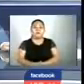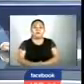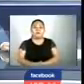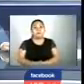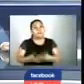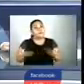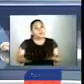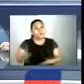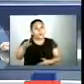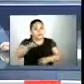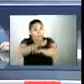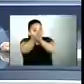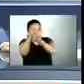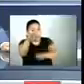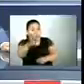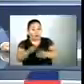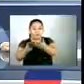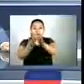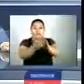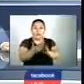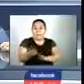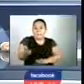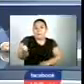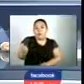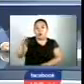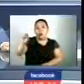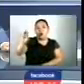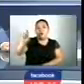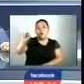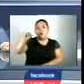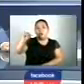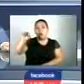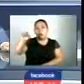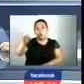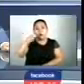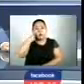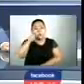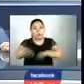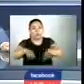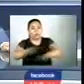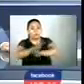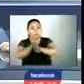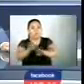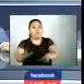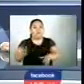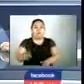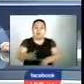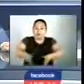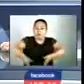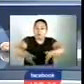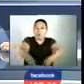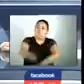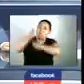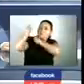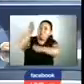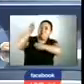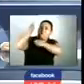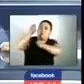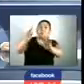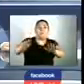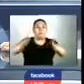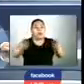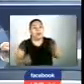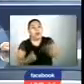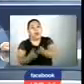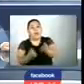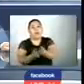Bien, y esta mañana habitantes de San Rafael Obrajuelo en el departamento de La Paz protestaron sobre la carretera litoral para mostrar su apoyo y exigir